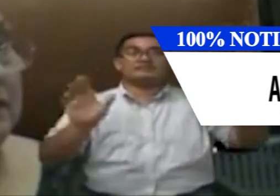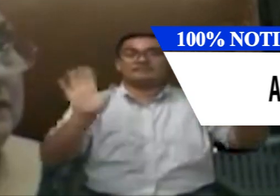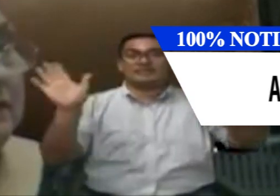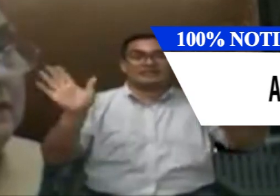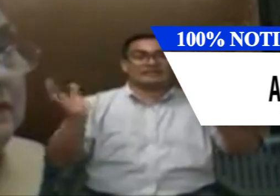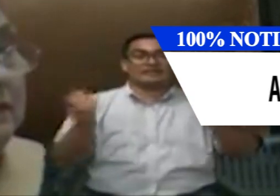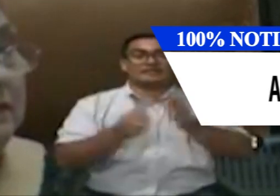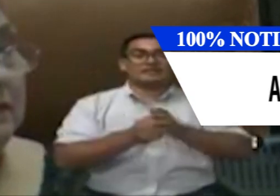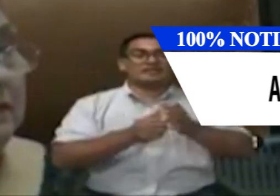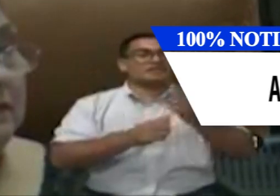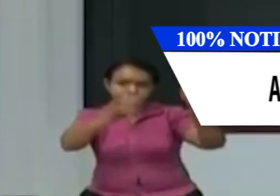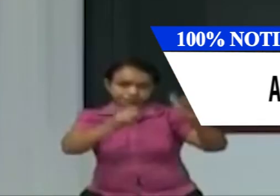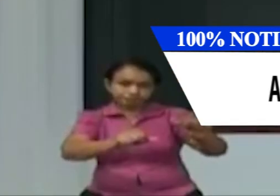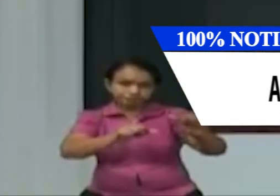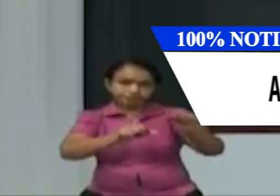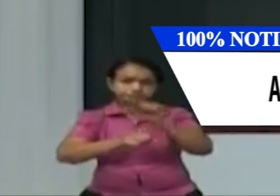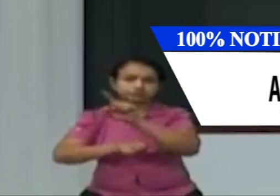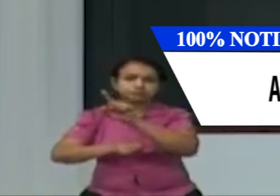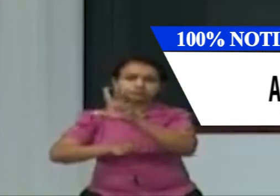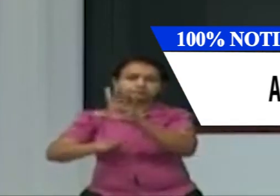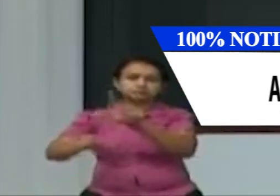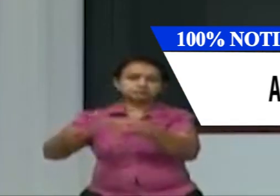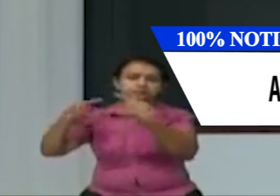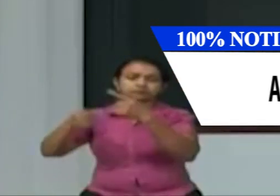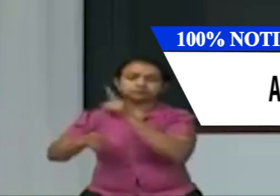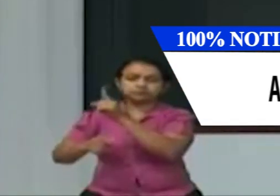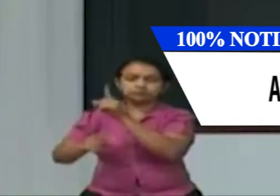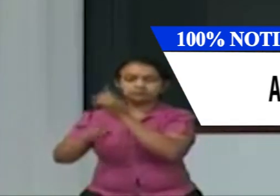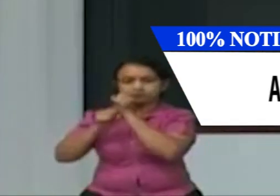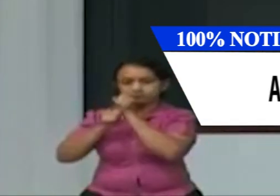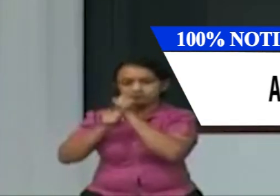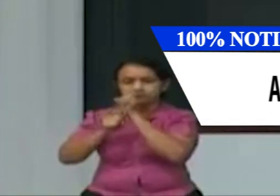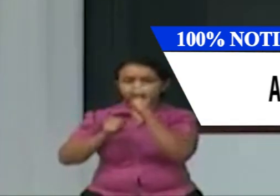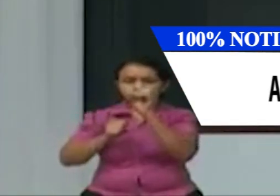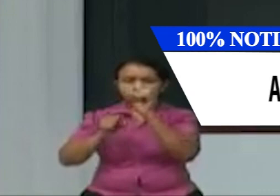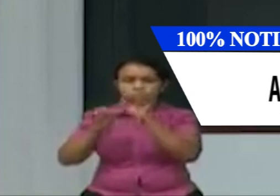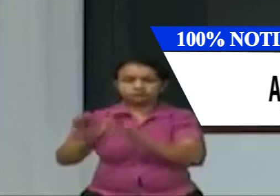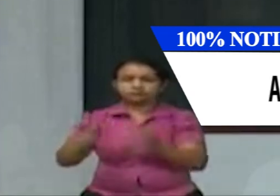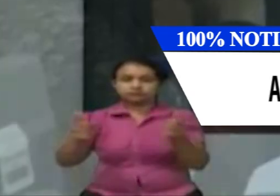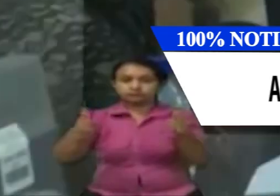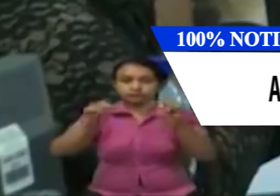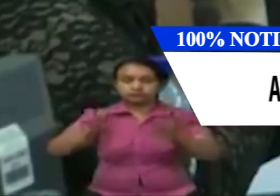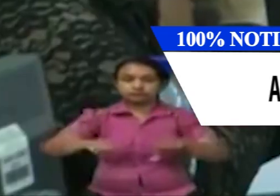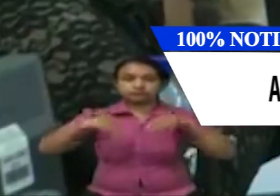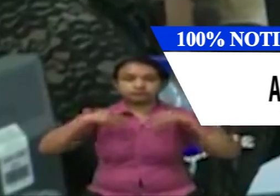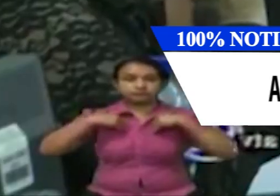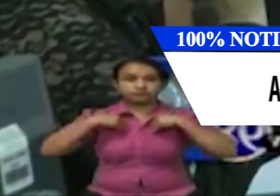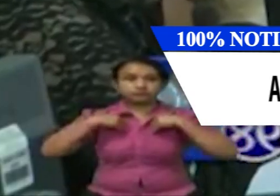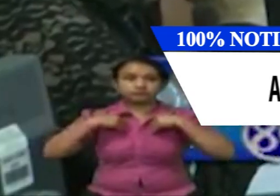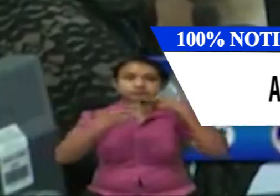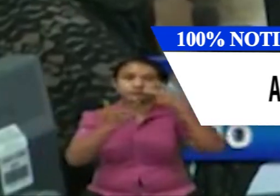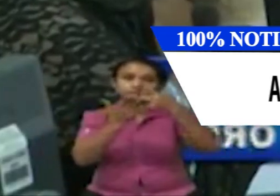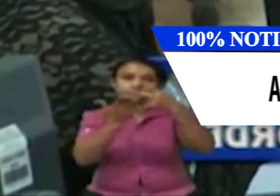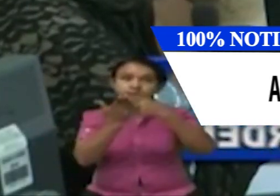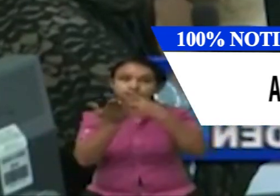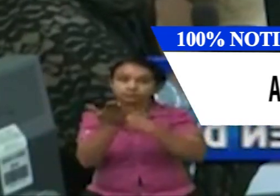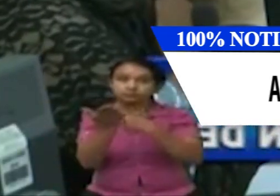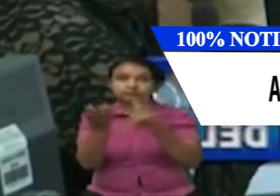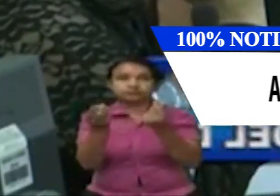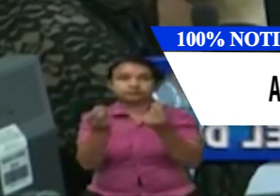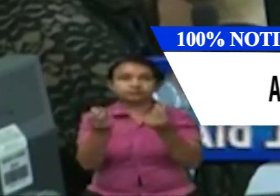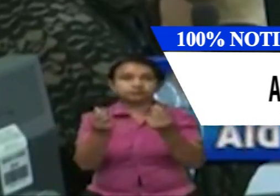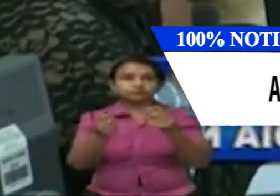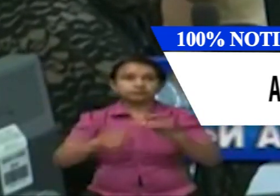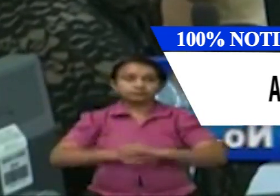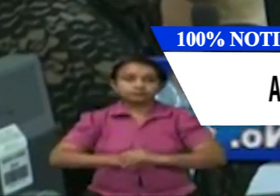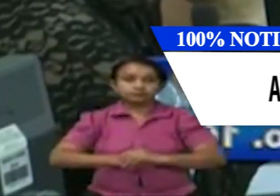de la economía. Para la aprobación de la Ley del Presupuesto General de la República 2020, los legisladores se llevaron